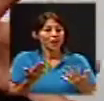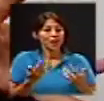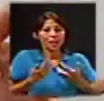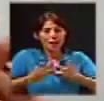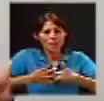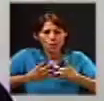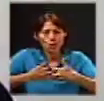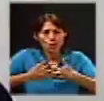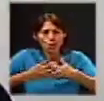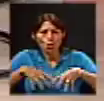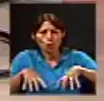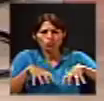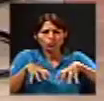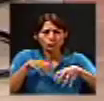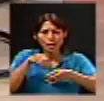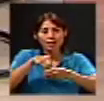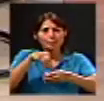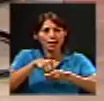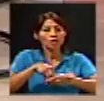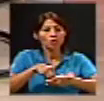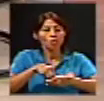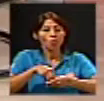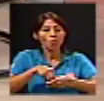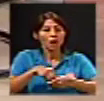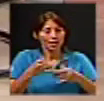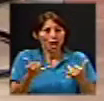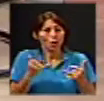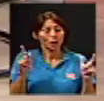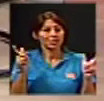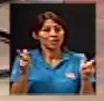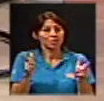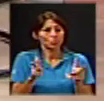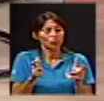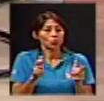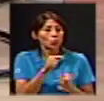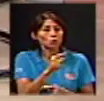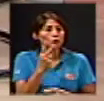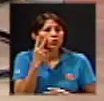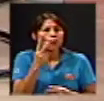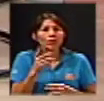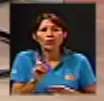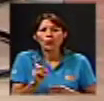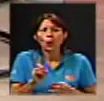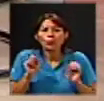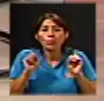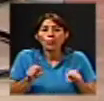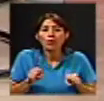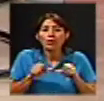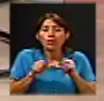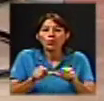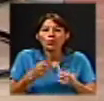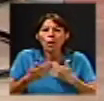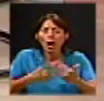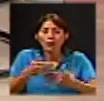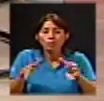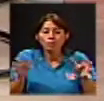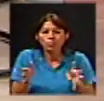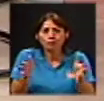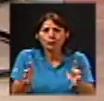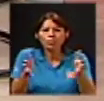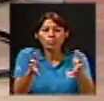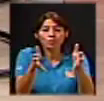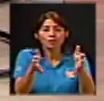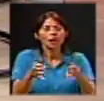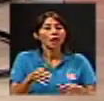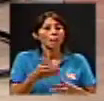interno que está disminuyendo y usted no ve de dónde le salga el combustible para que siga, don